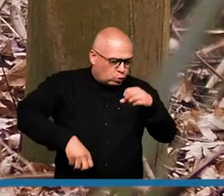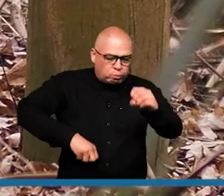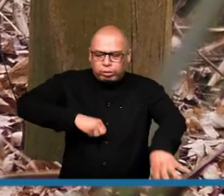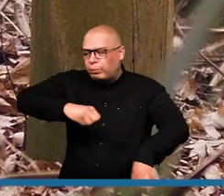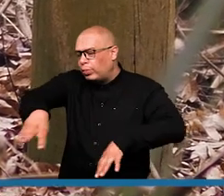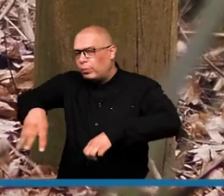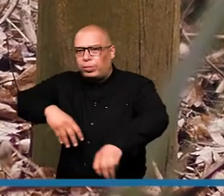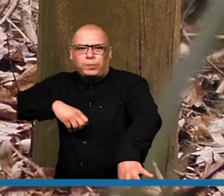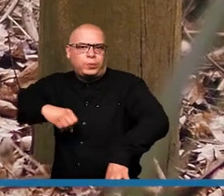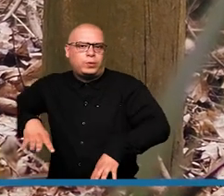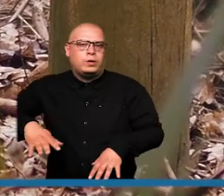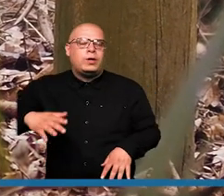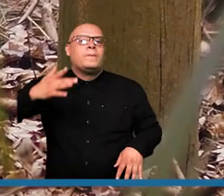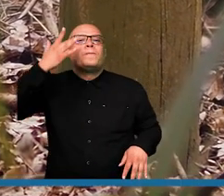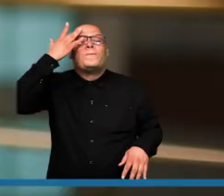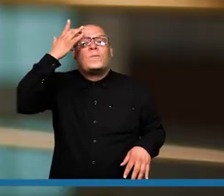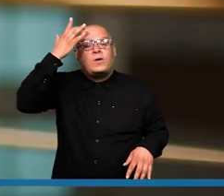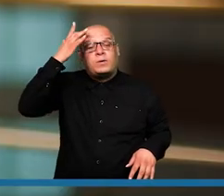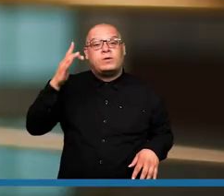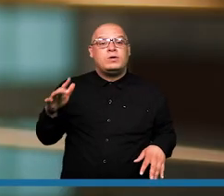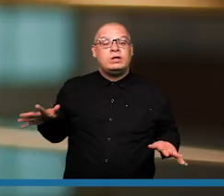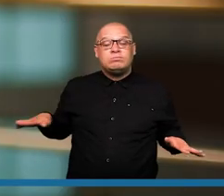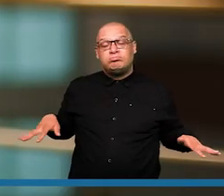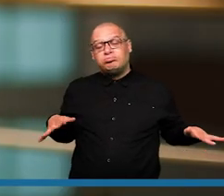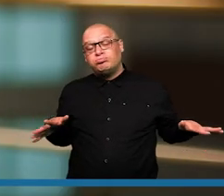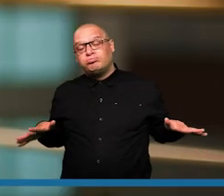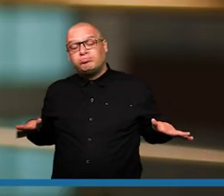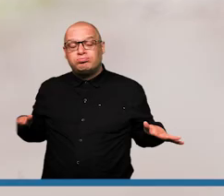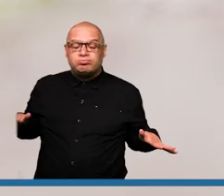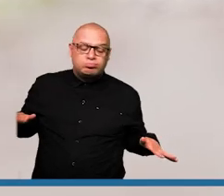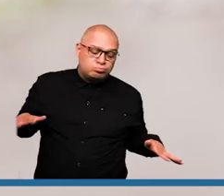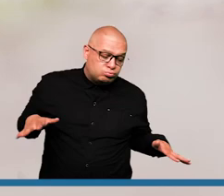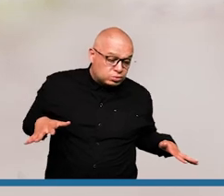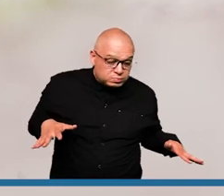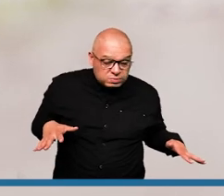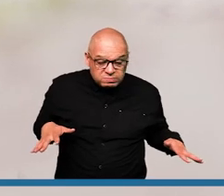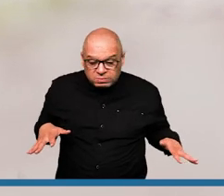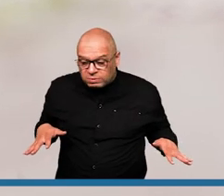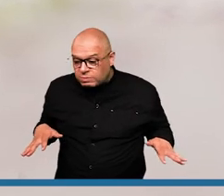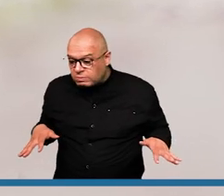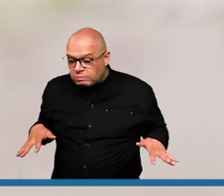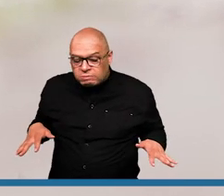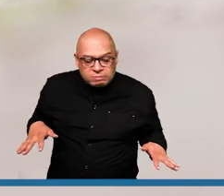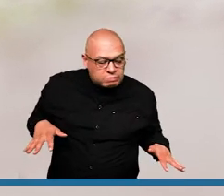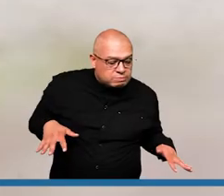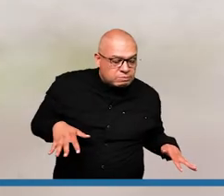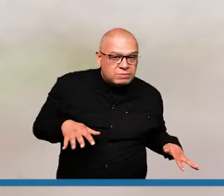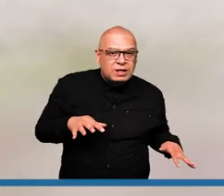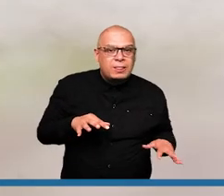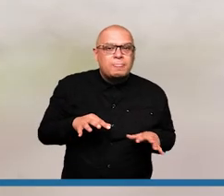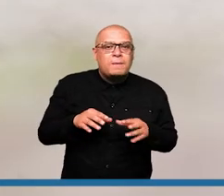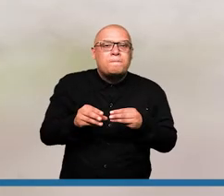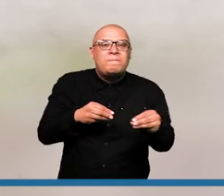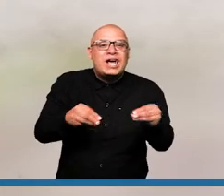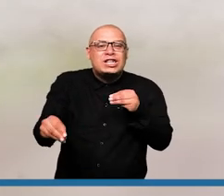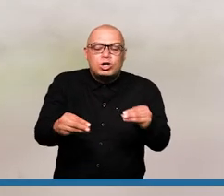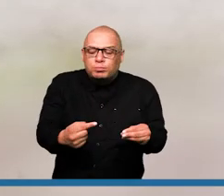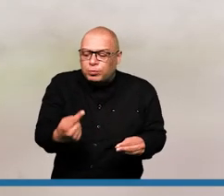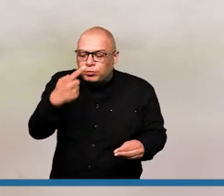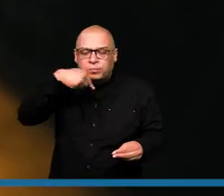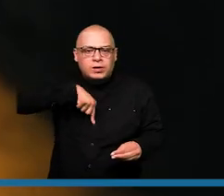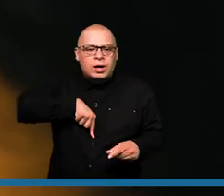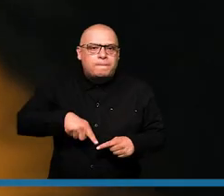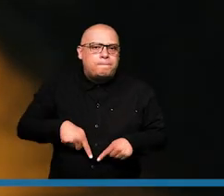estas especies encuentran en sus microhábitats micropartículas de plásticos que ingieren y afecta su